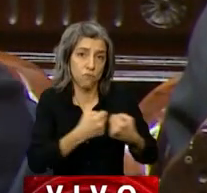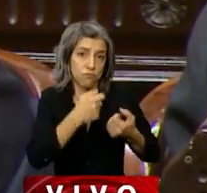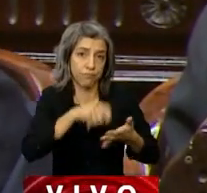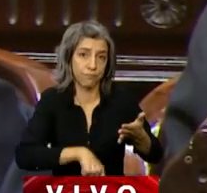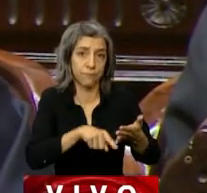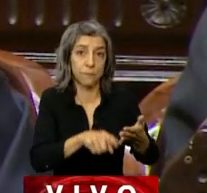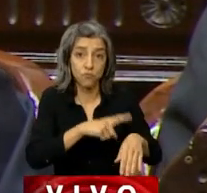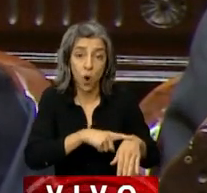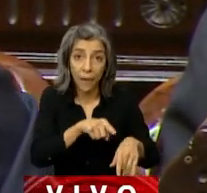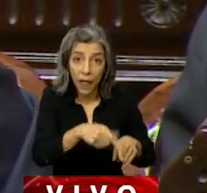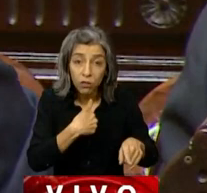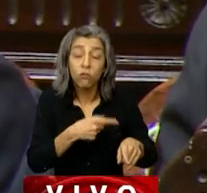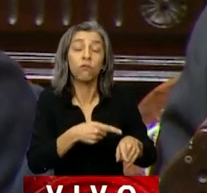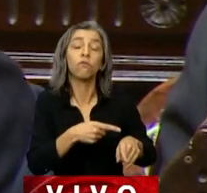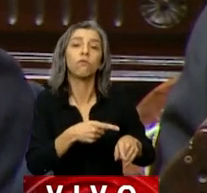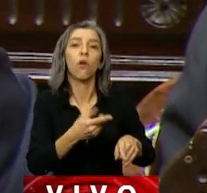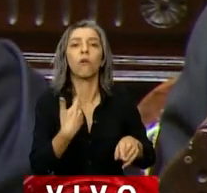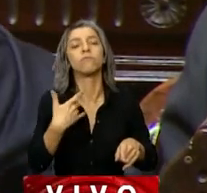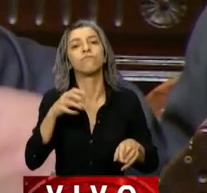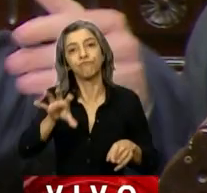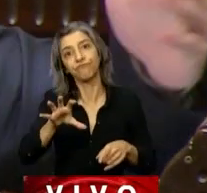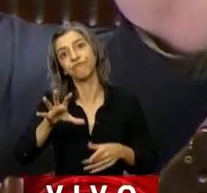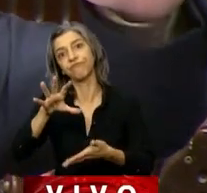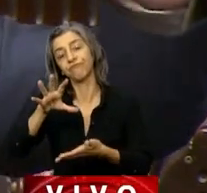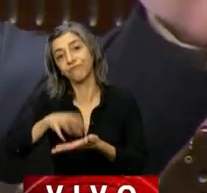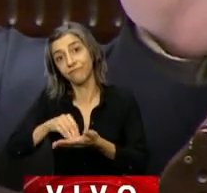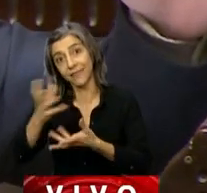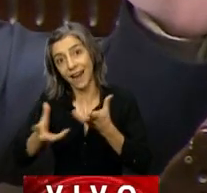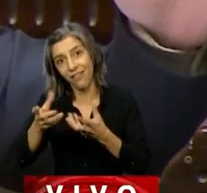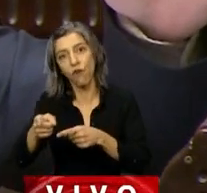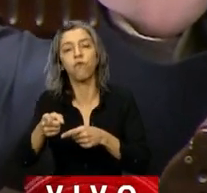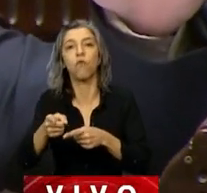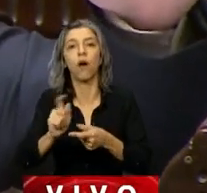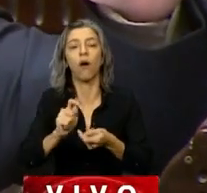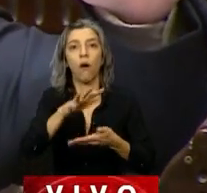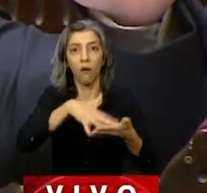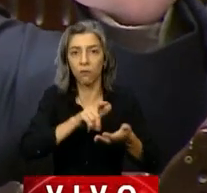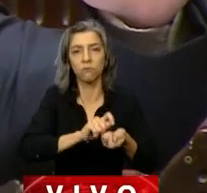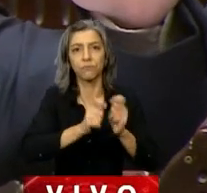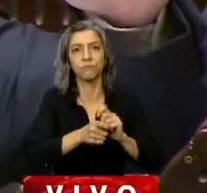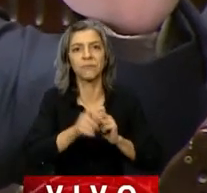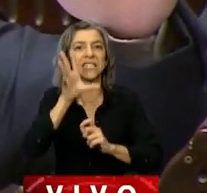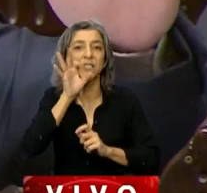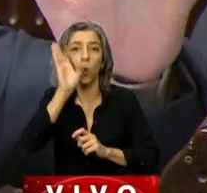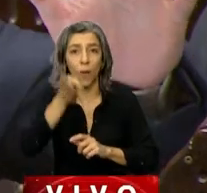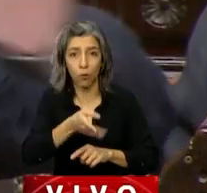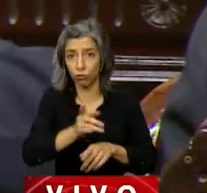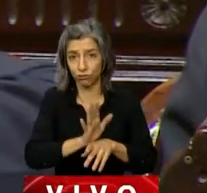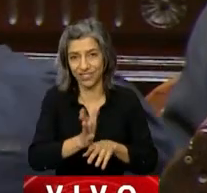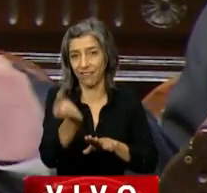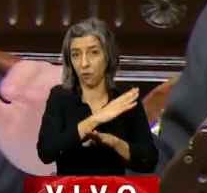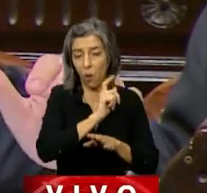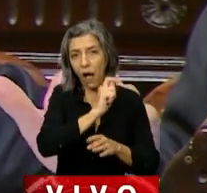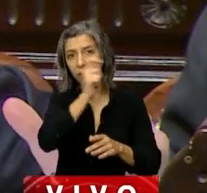en esa negociación, el pueblo de Tierra del Fuego pasó de tener el 50% de las regalías en equivalencias